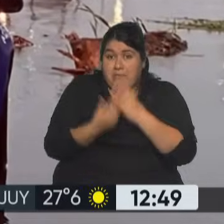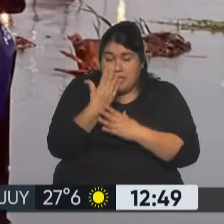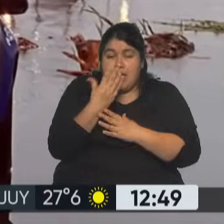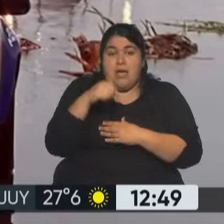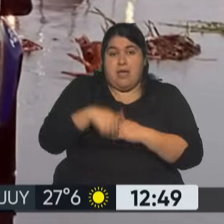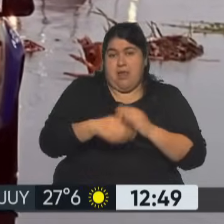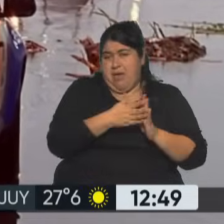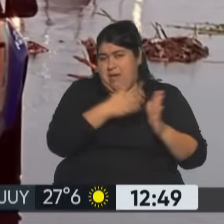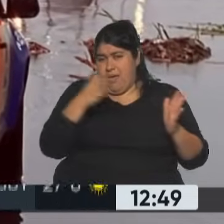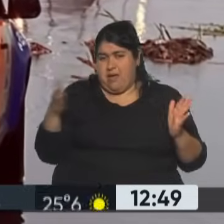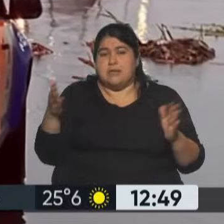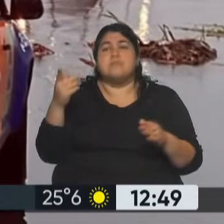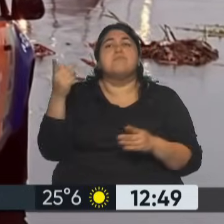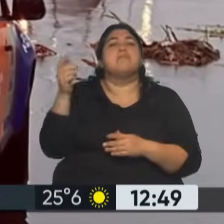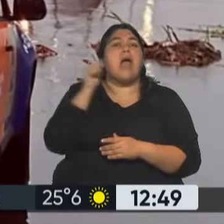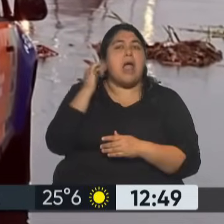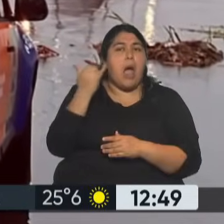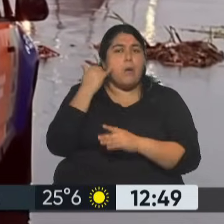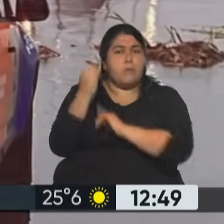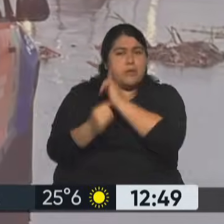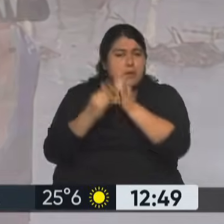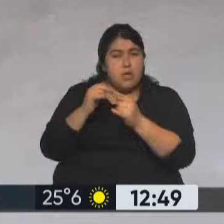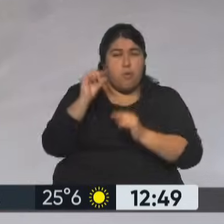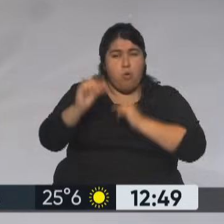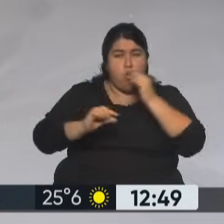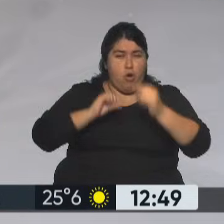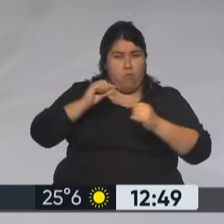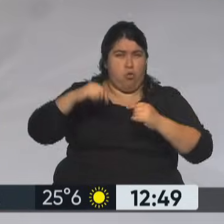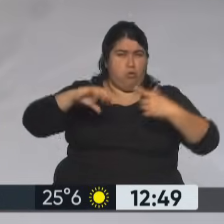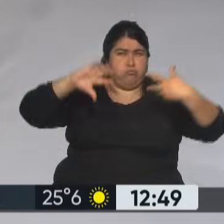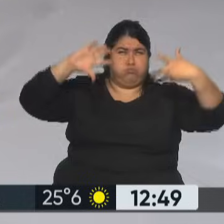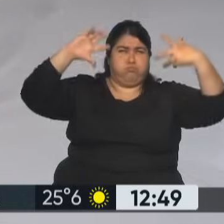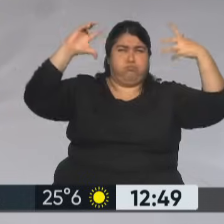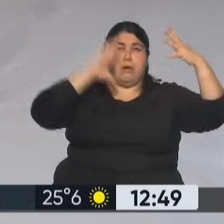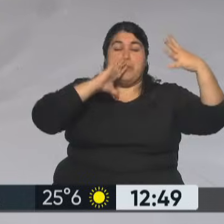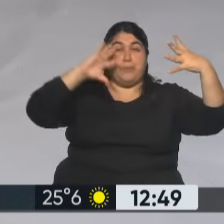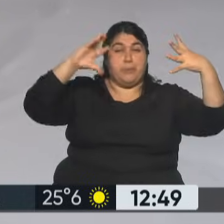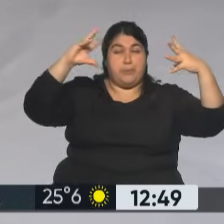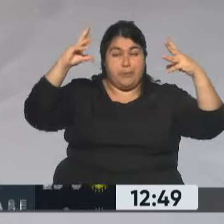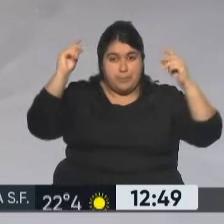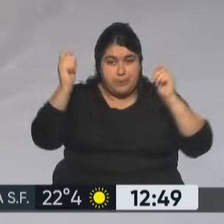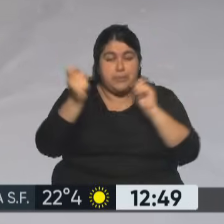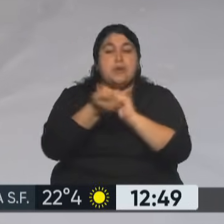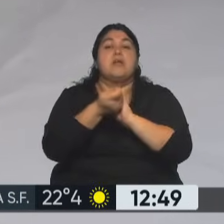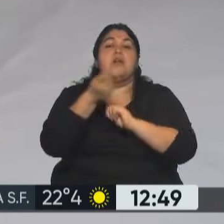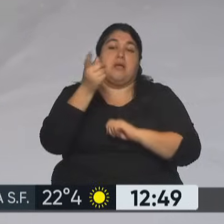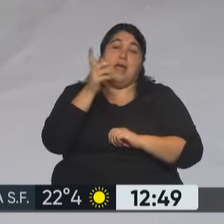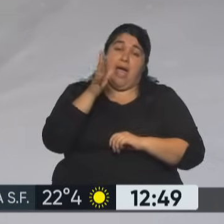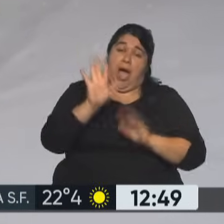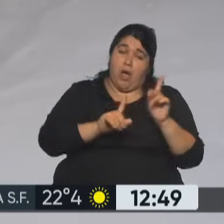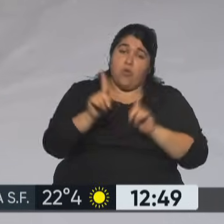que las condiciones, y nos decía Gaby Andrietti, irían mejorando durante el transcurso de la tarde. Lo cierto es que hay zonas de la provincia